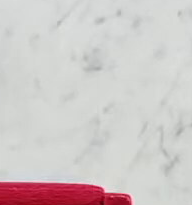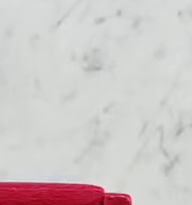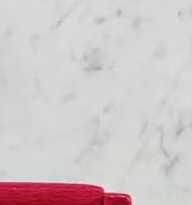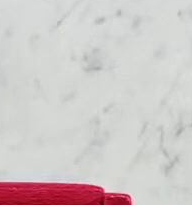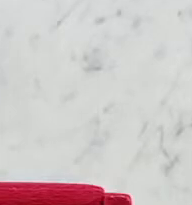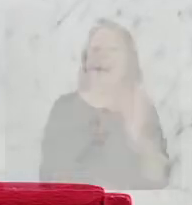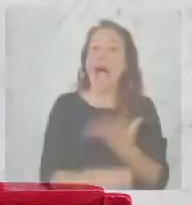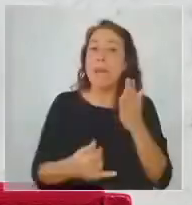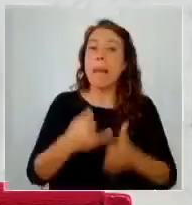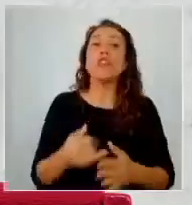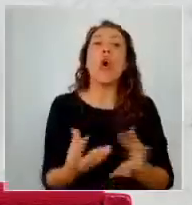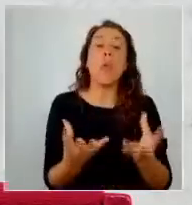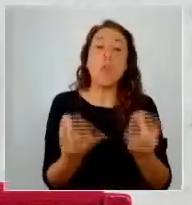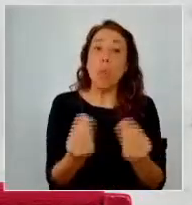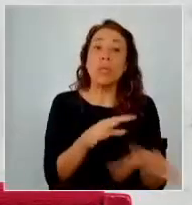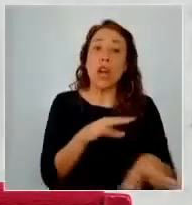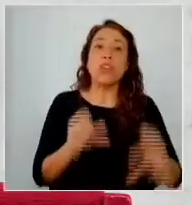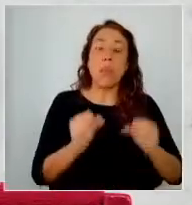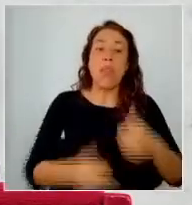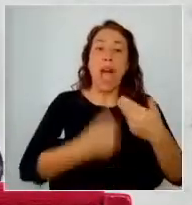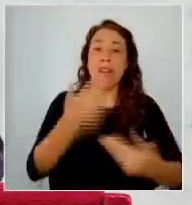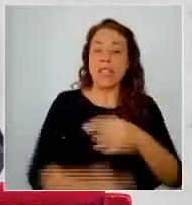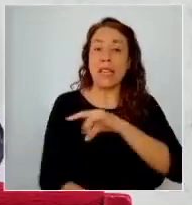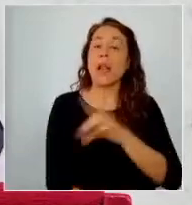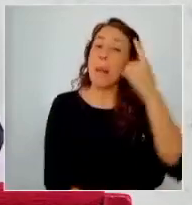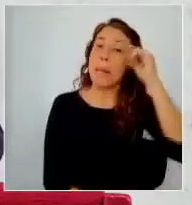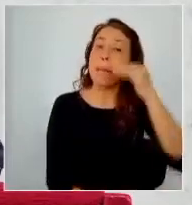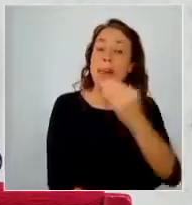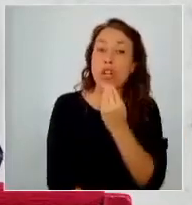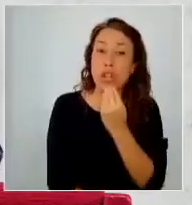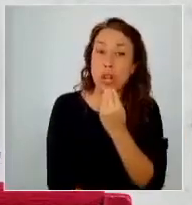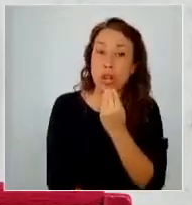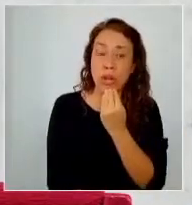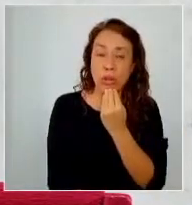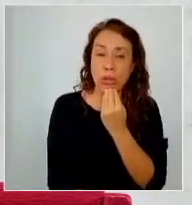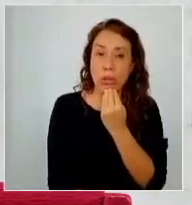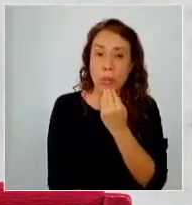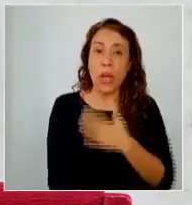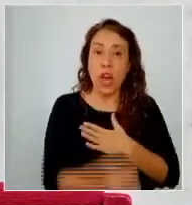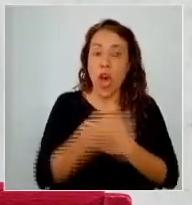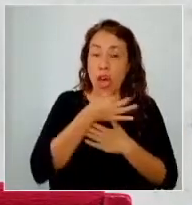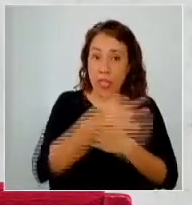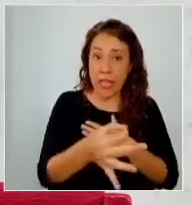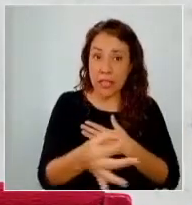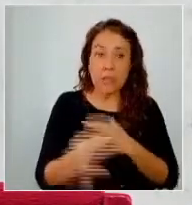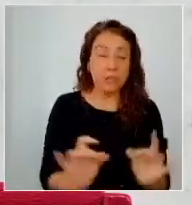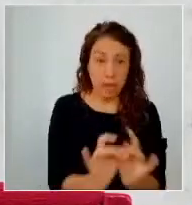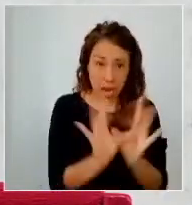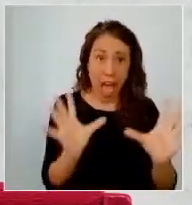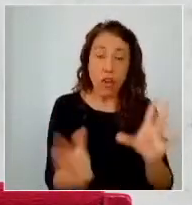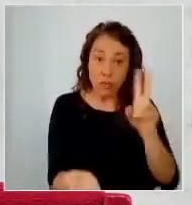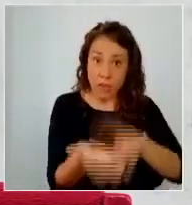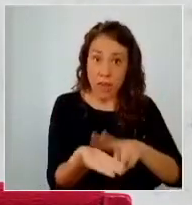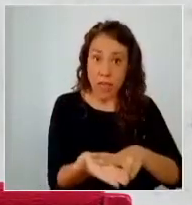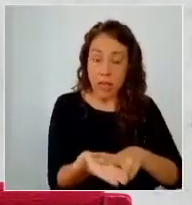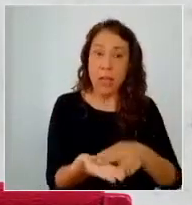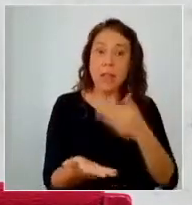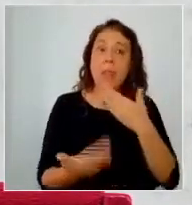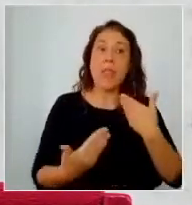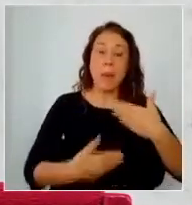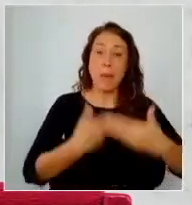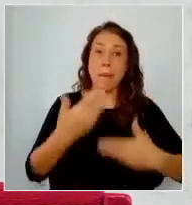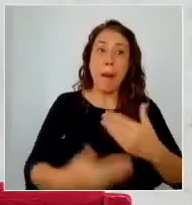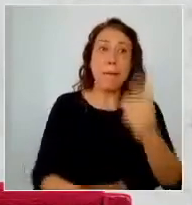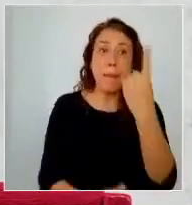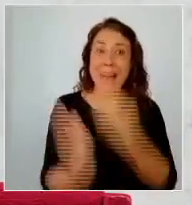se puede avanzar en Chile pero también lo voy a decir con toda franqueza transcurrido a la primera etapa